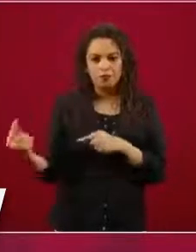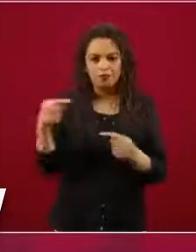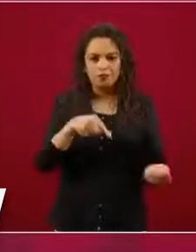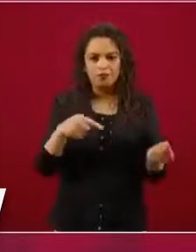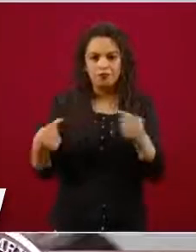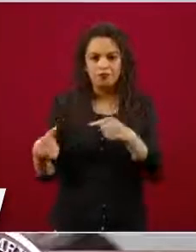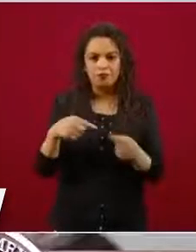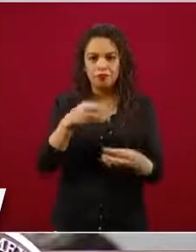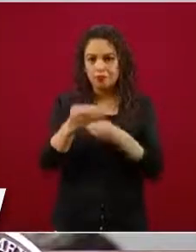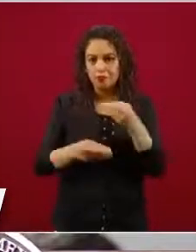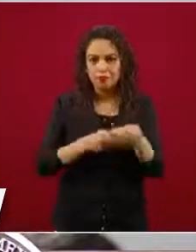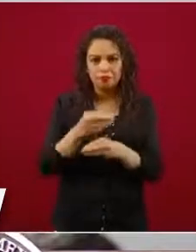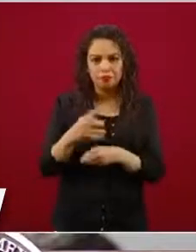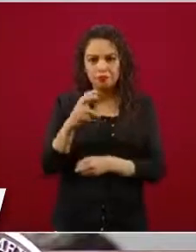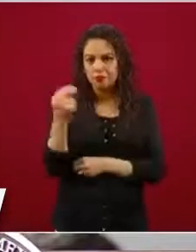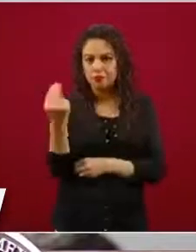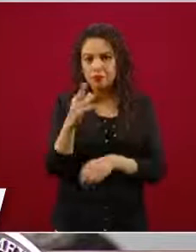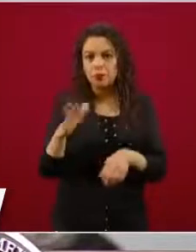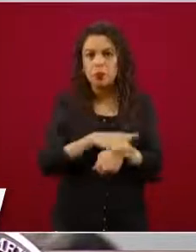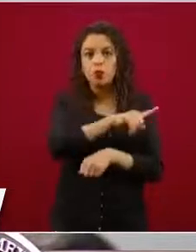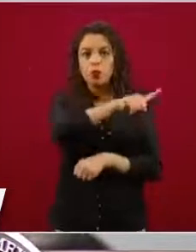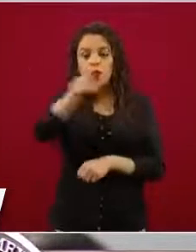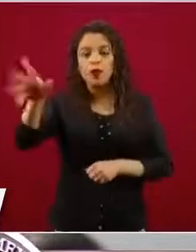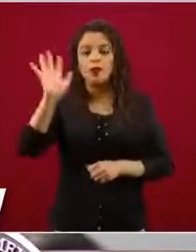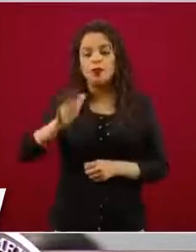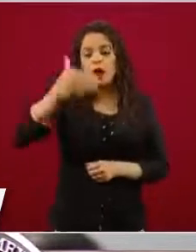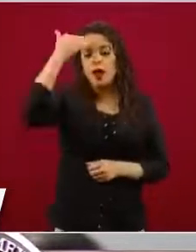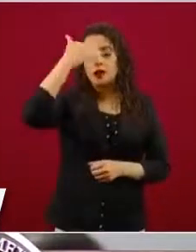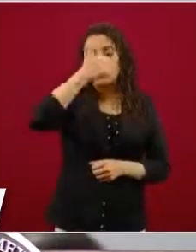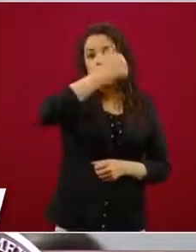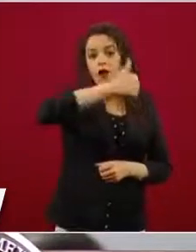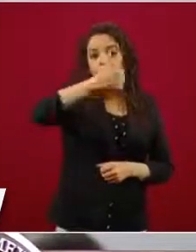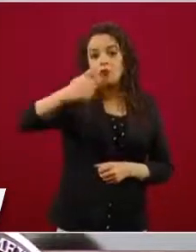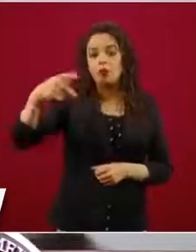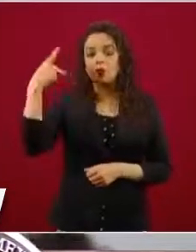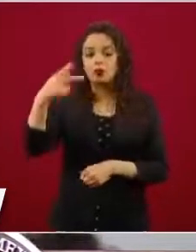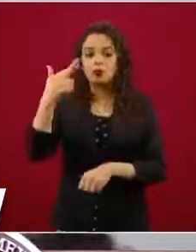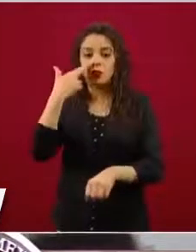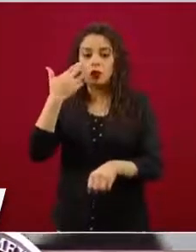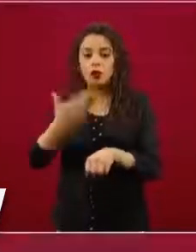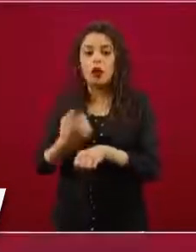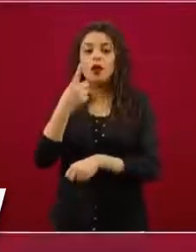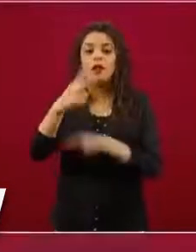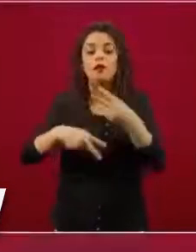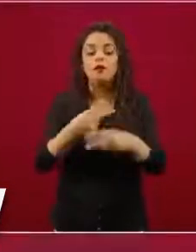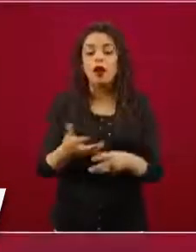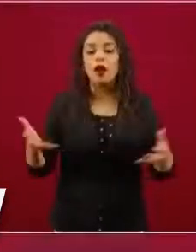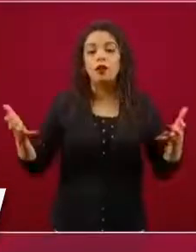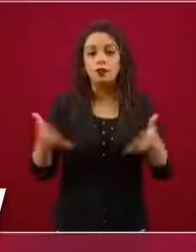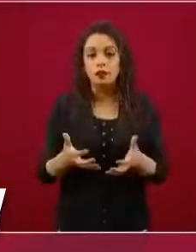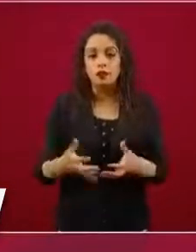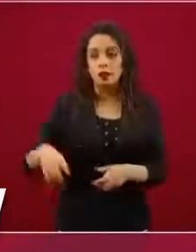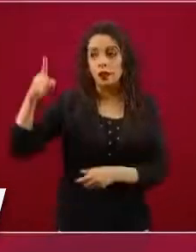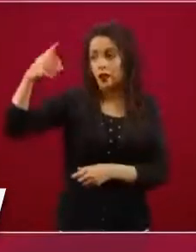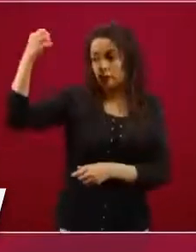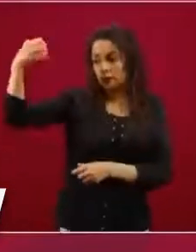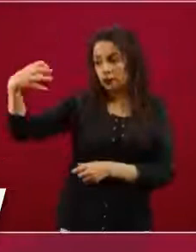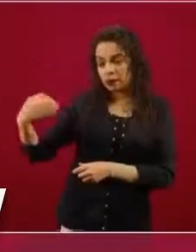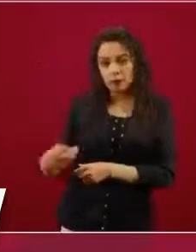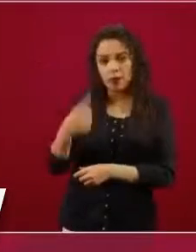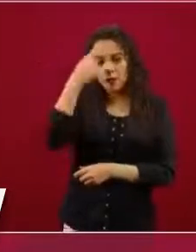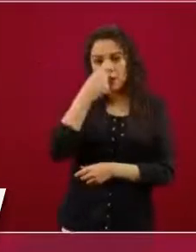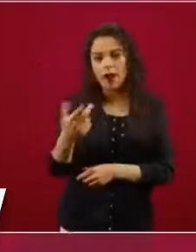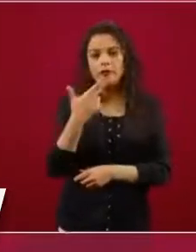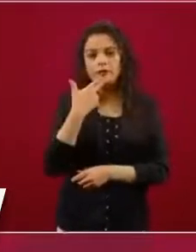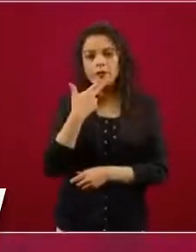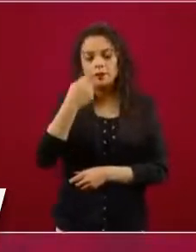quien sabe lo que le corresponde hacer. Entonces, en este caso, el semáforo es un instrumento de monitoreo